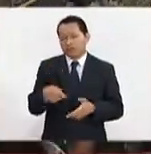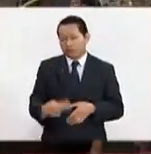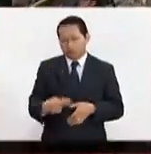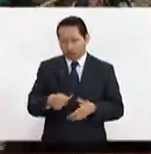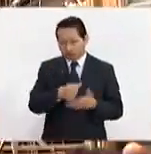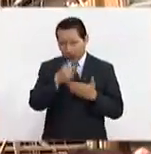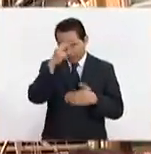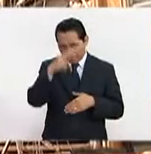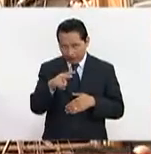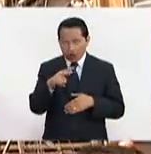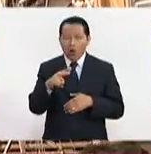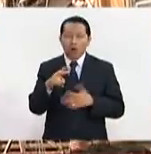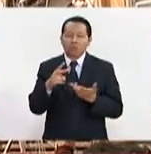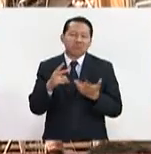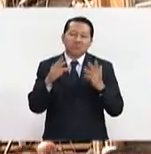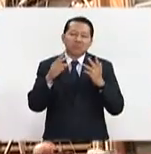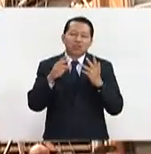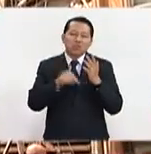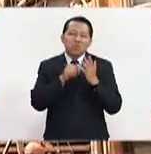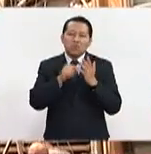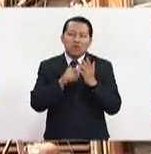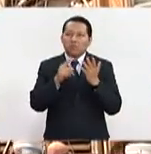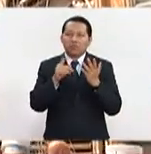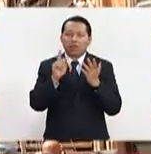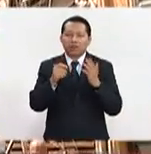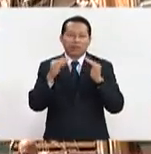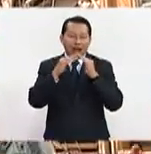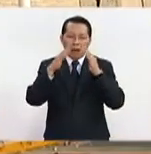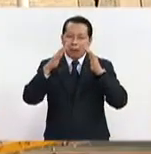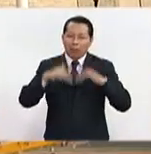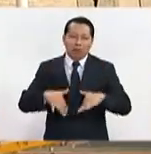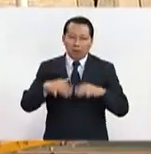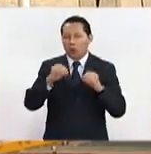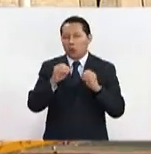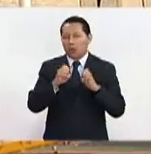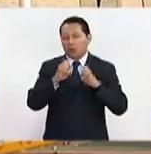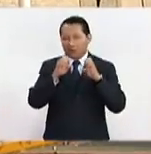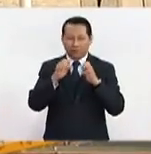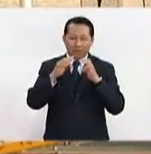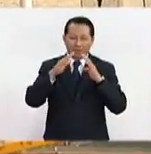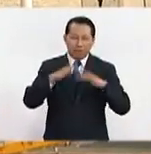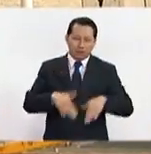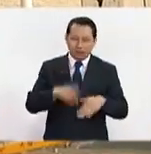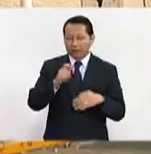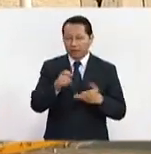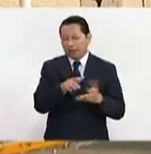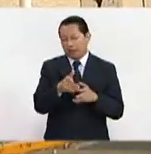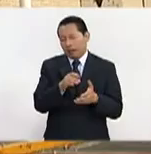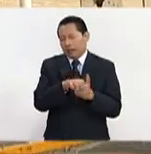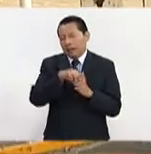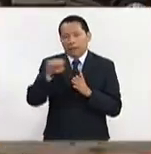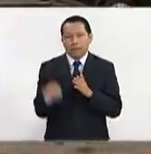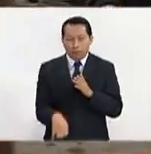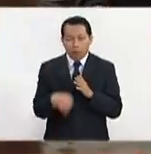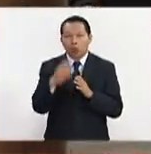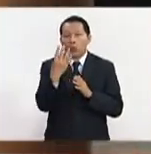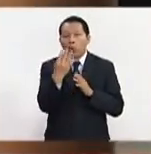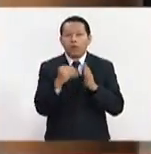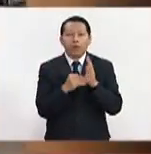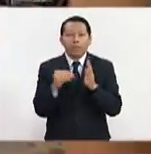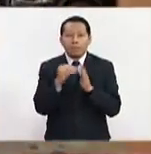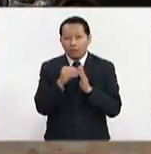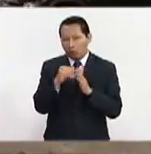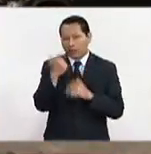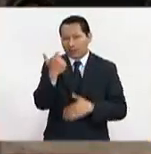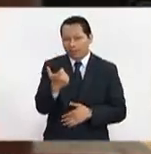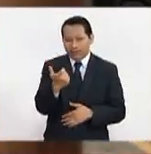un inmueble de aproximadamente, pongamos una cifra así, 4 millones de pesos. ¿Qué tipo de apoyos puede